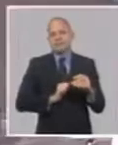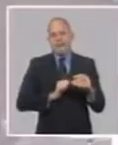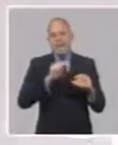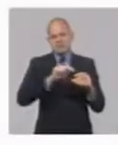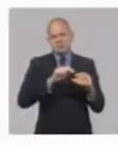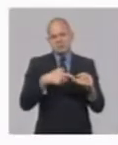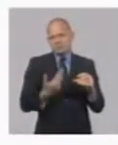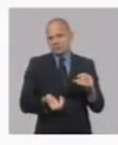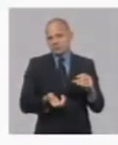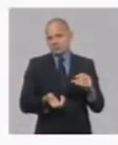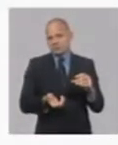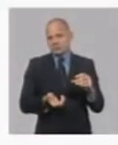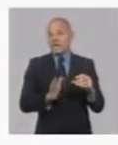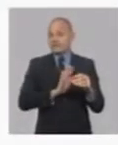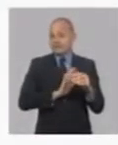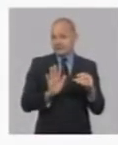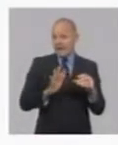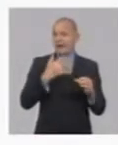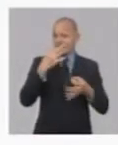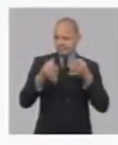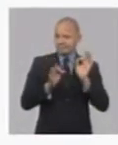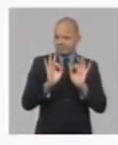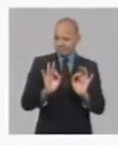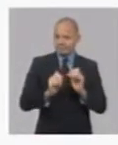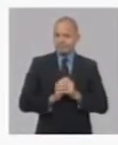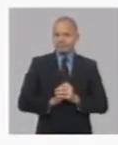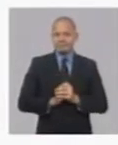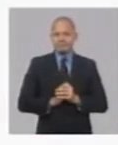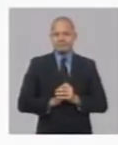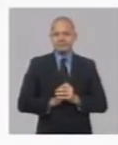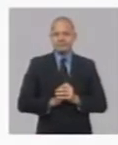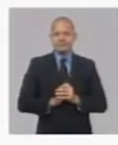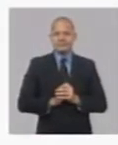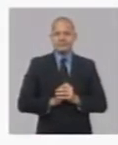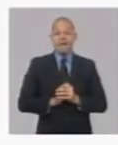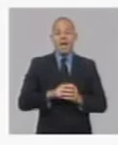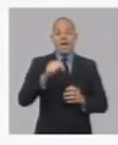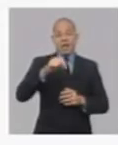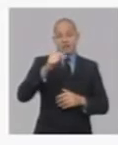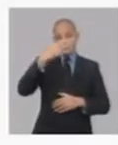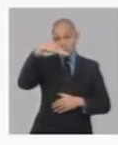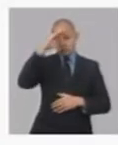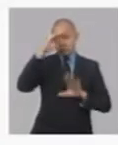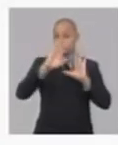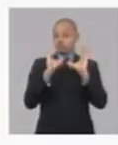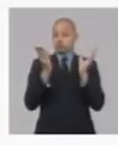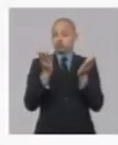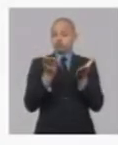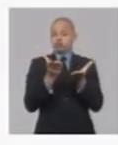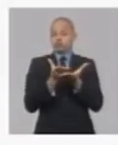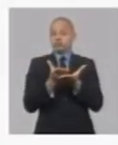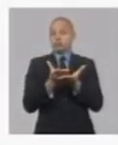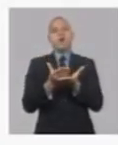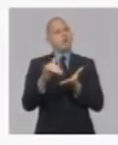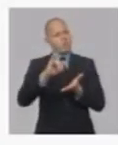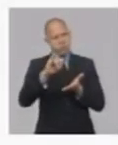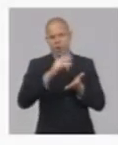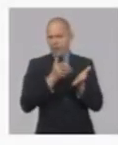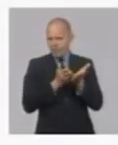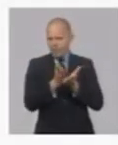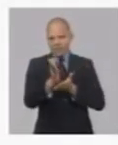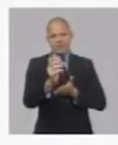Bueno, bajo el principio de generalidad y equidad del sistema tributario, se continuará pagando